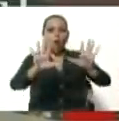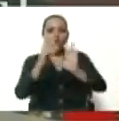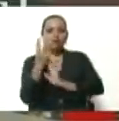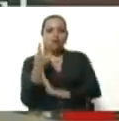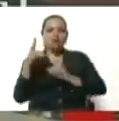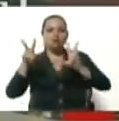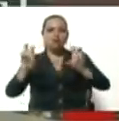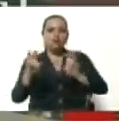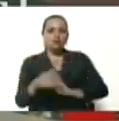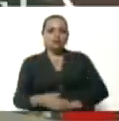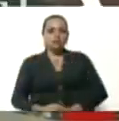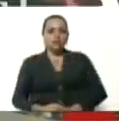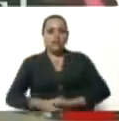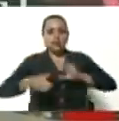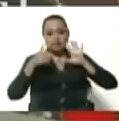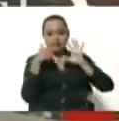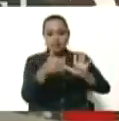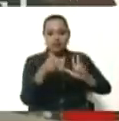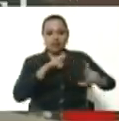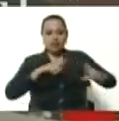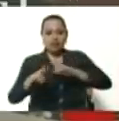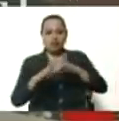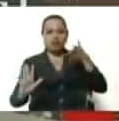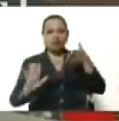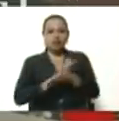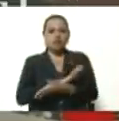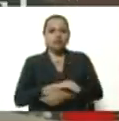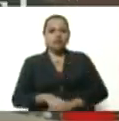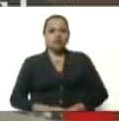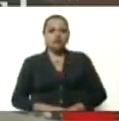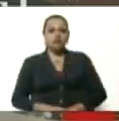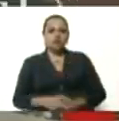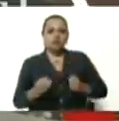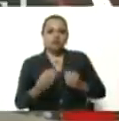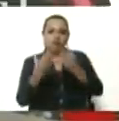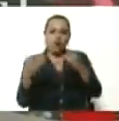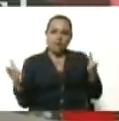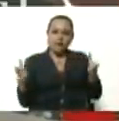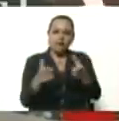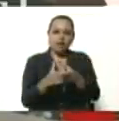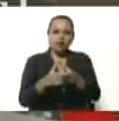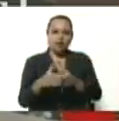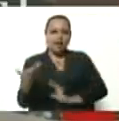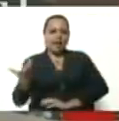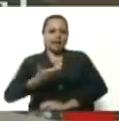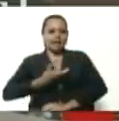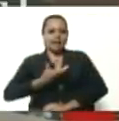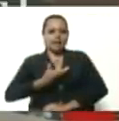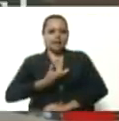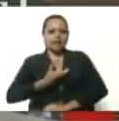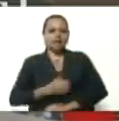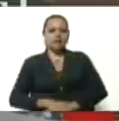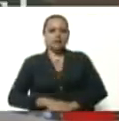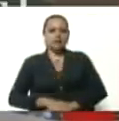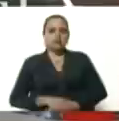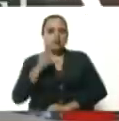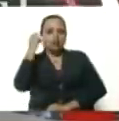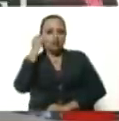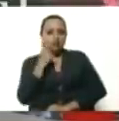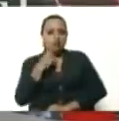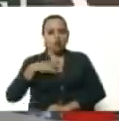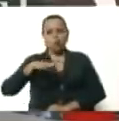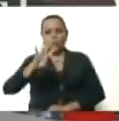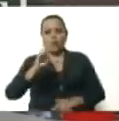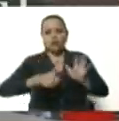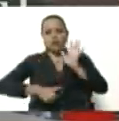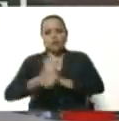casos, 6 relacionados con un foco pequeño en la alcaldía de Sucre y